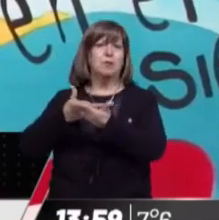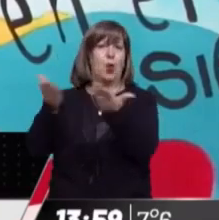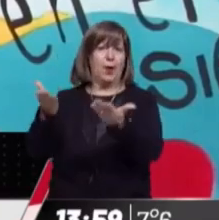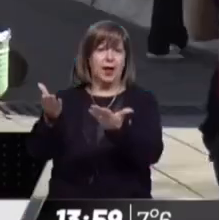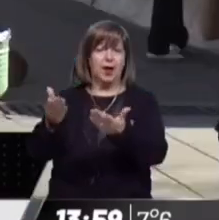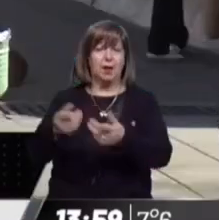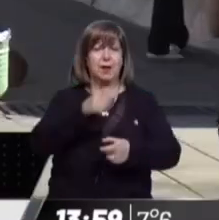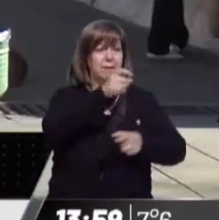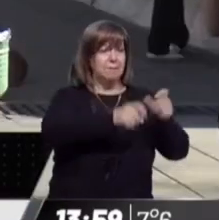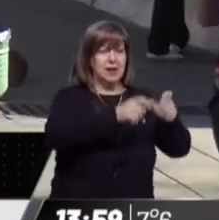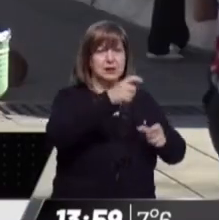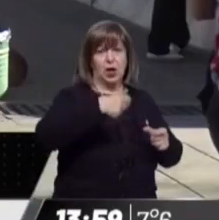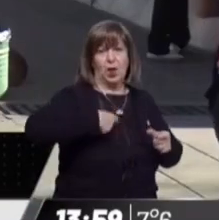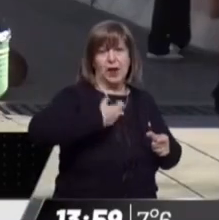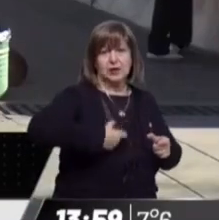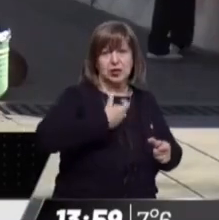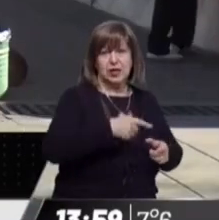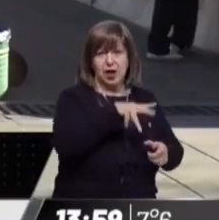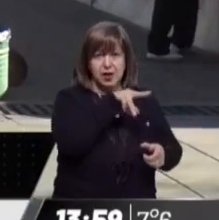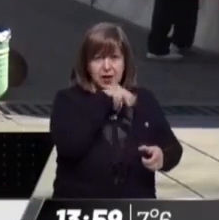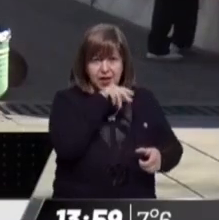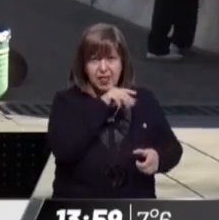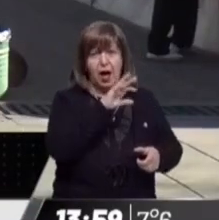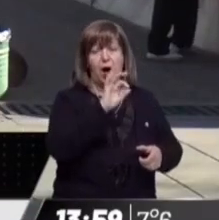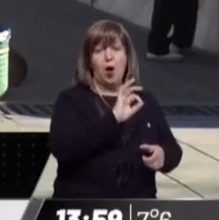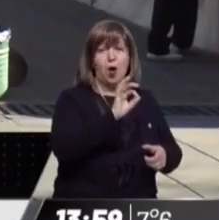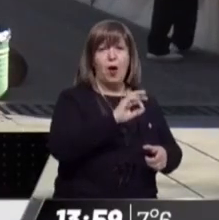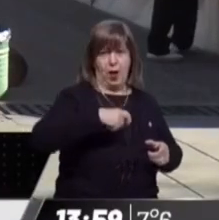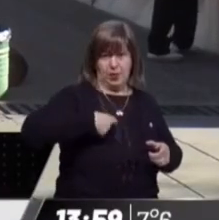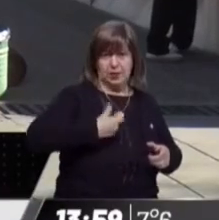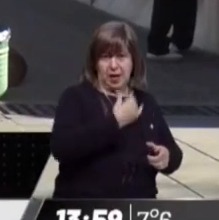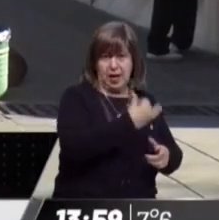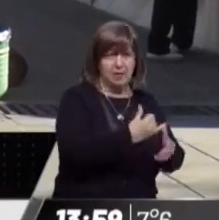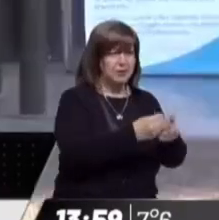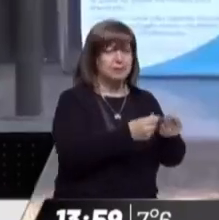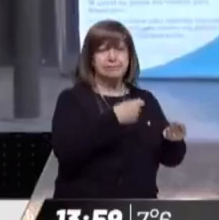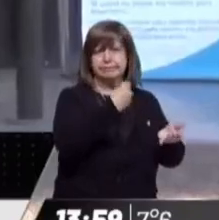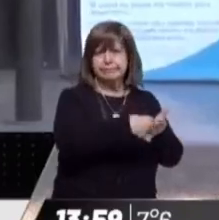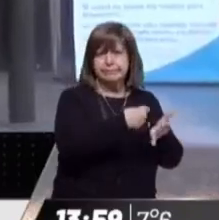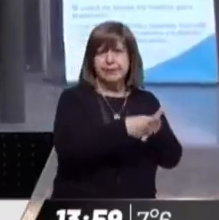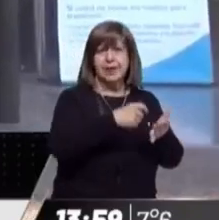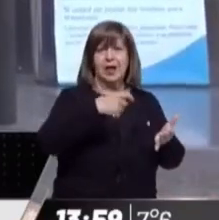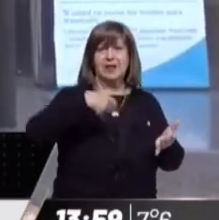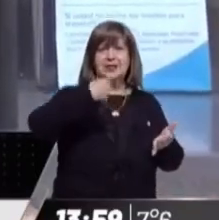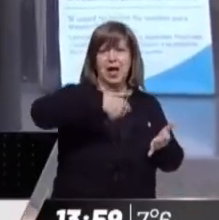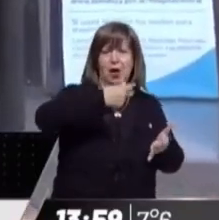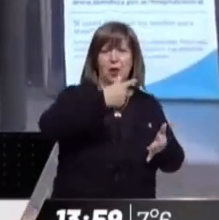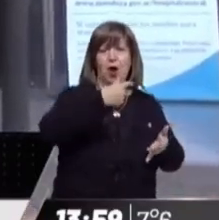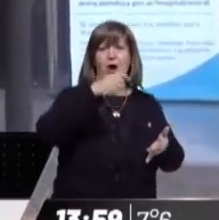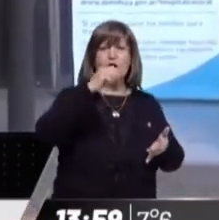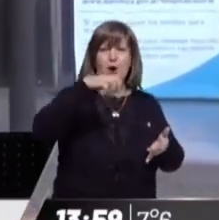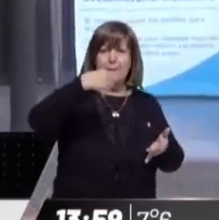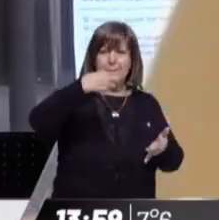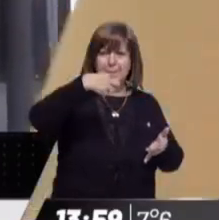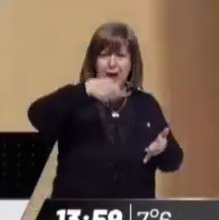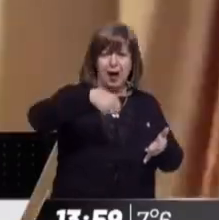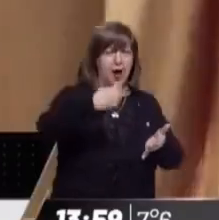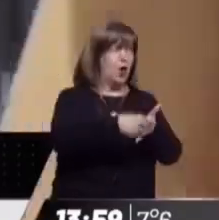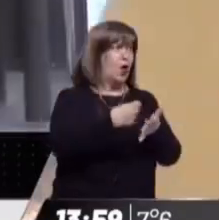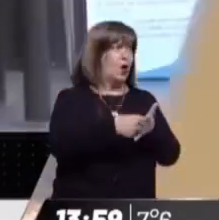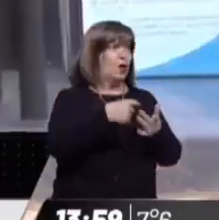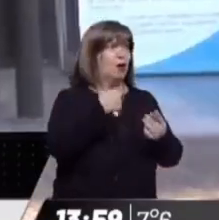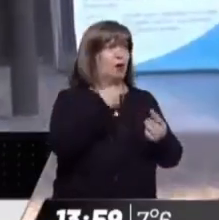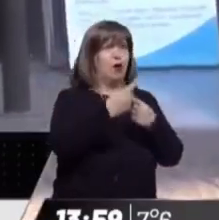decías de personas o que se quedaron sin su obra social o que la tienen pero no pueden pagar los coseguros o o el copago en algún médico